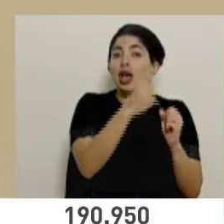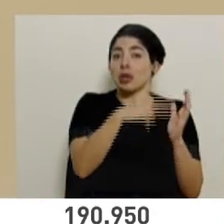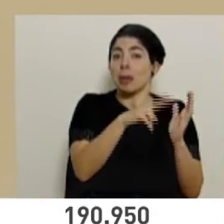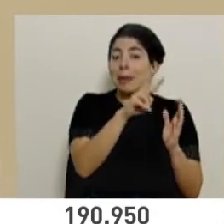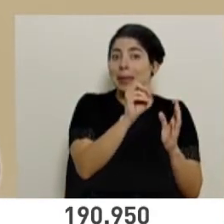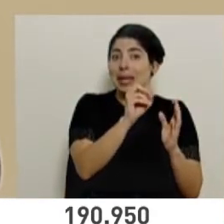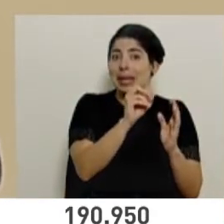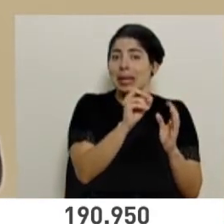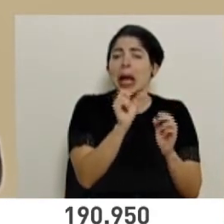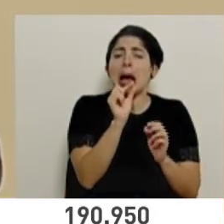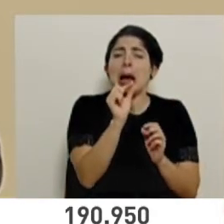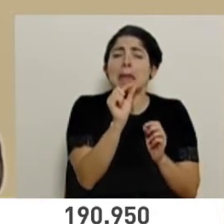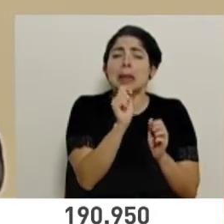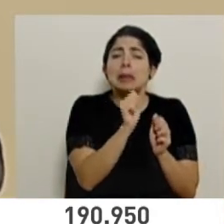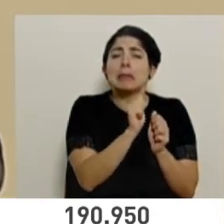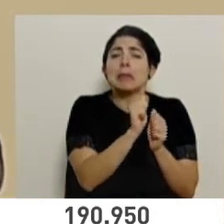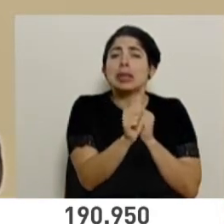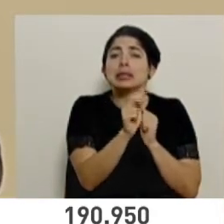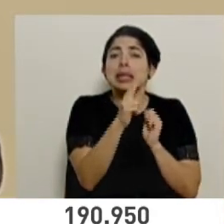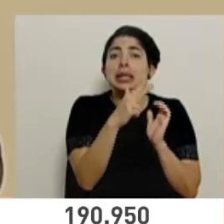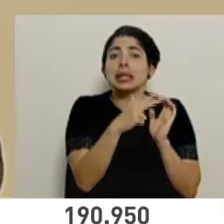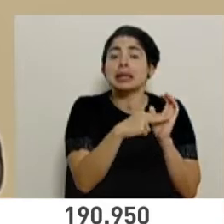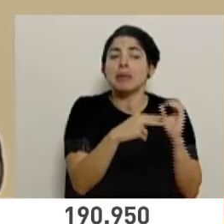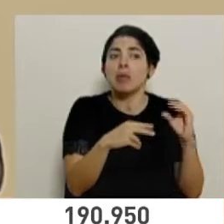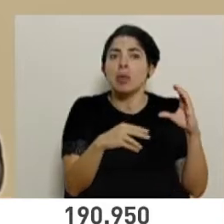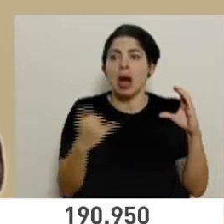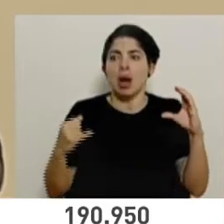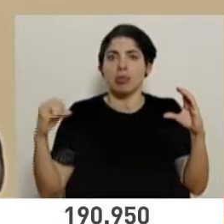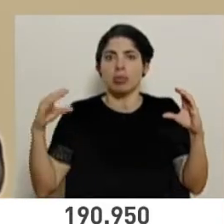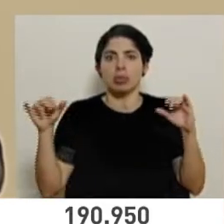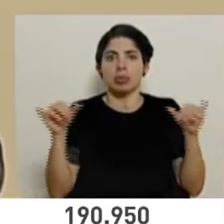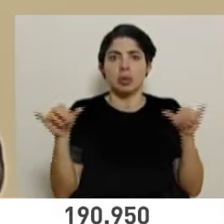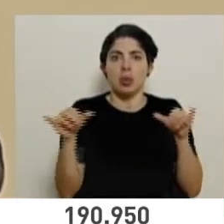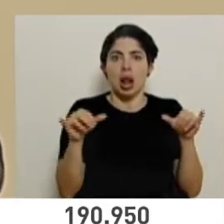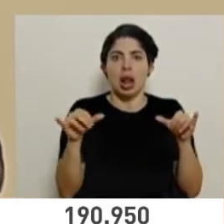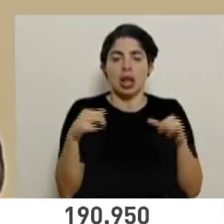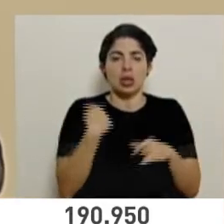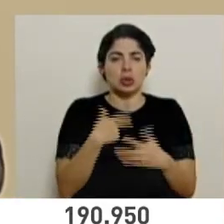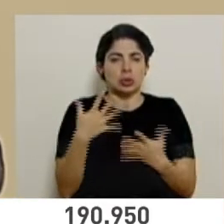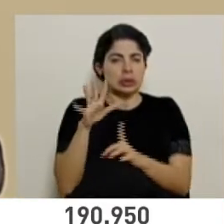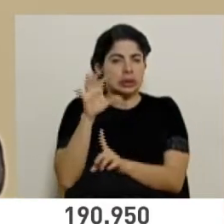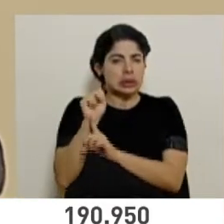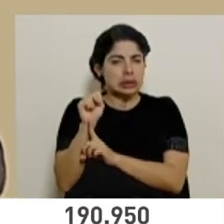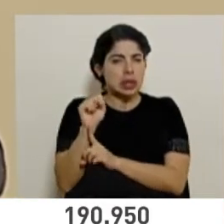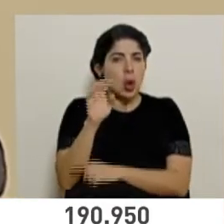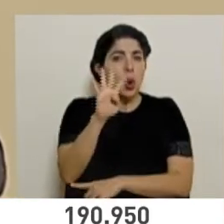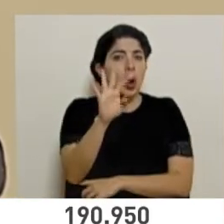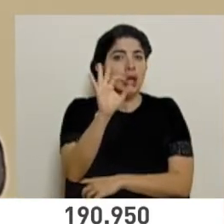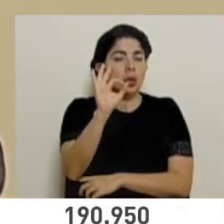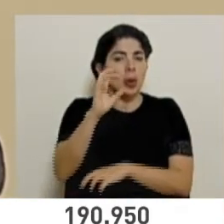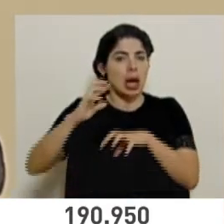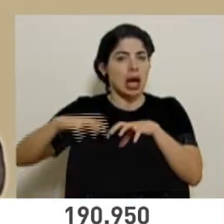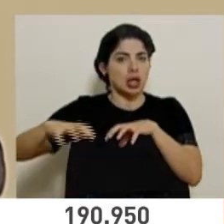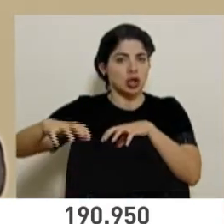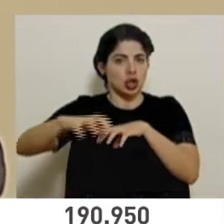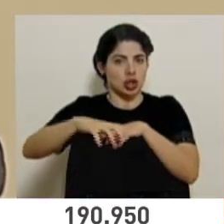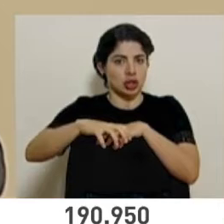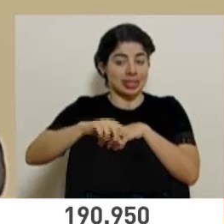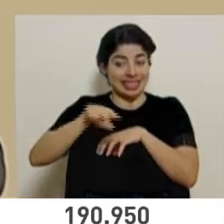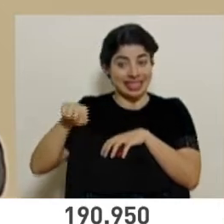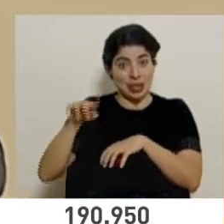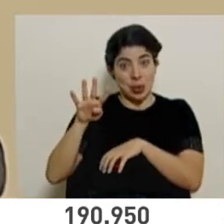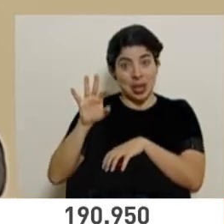apenas superábamos los 3.000 casos. Hemos identificado 49 cantones en los